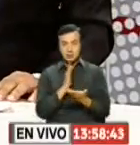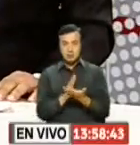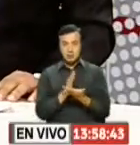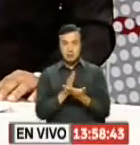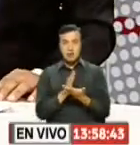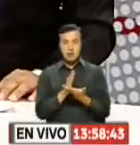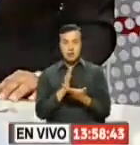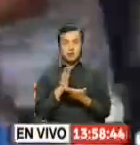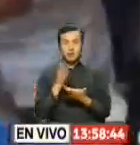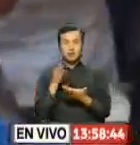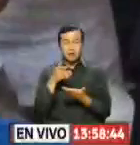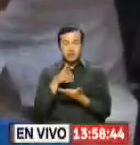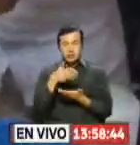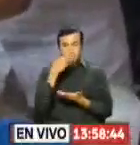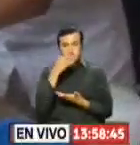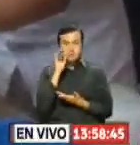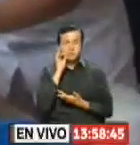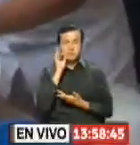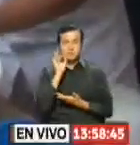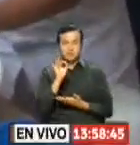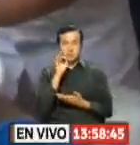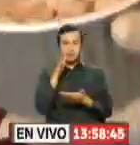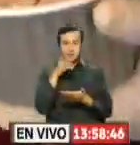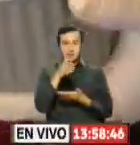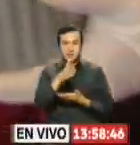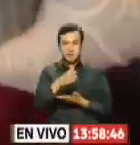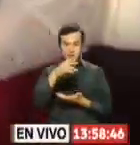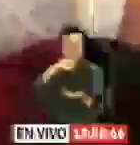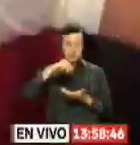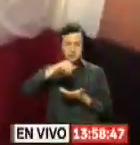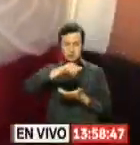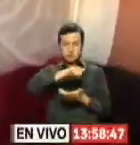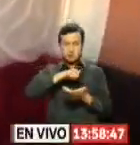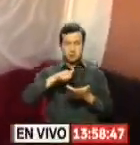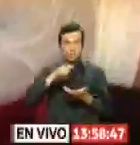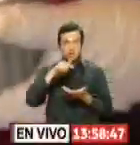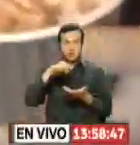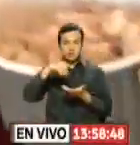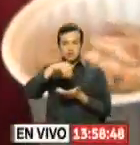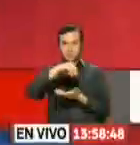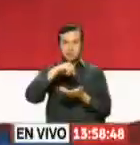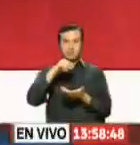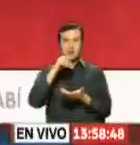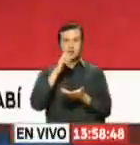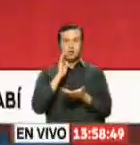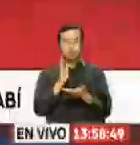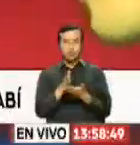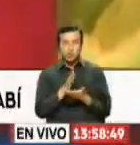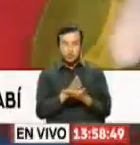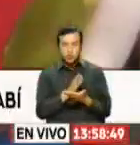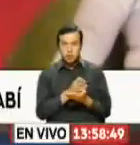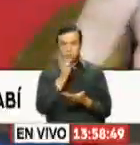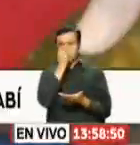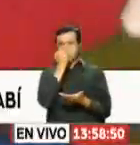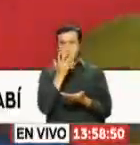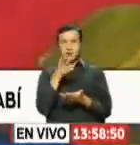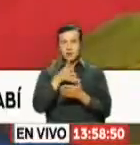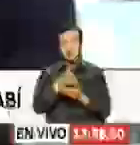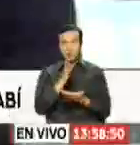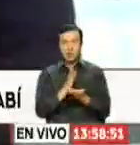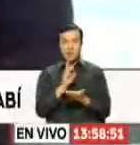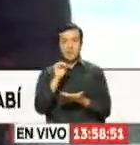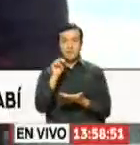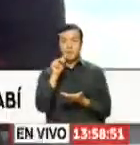manabita. Veamos. El pescado curtido acompañado de salsa de cebolla, tomate y cilantro, aguacate y